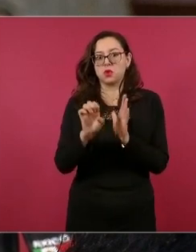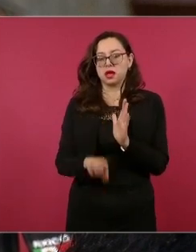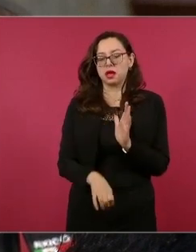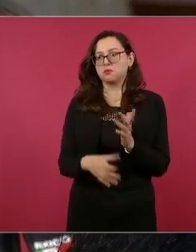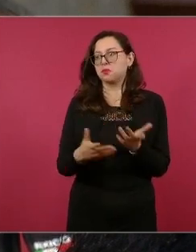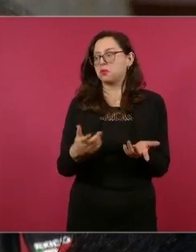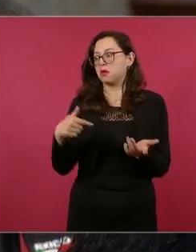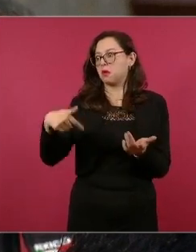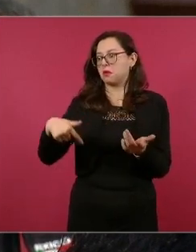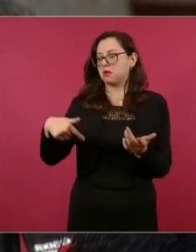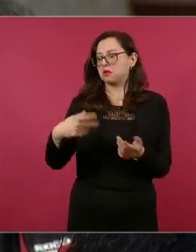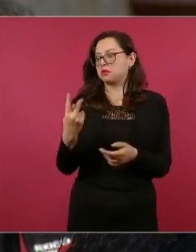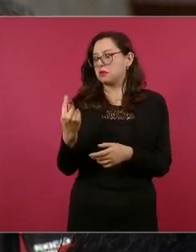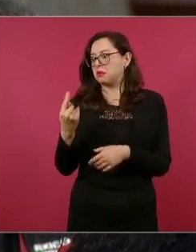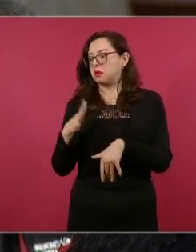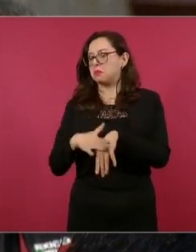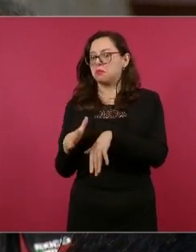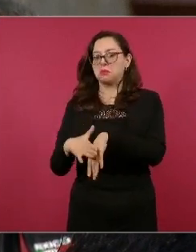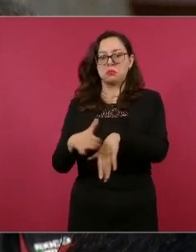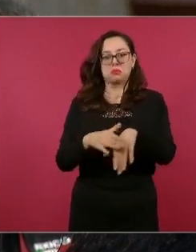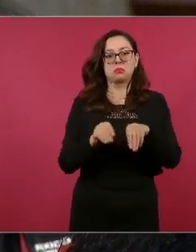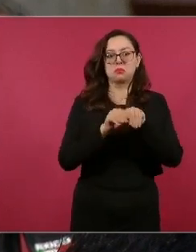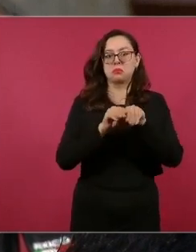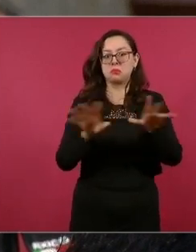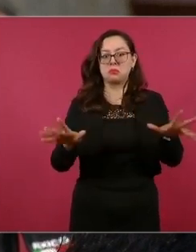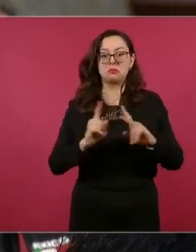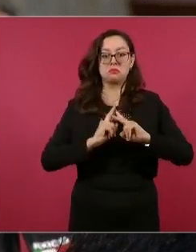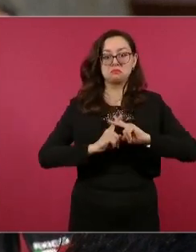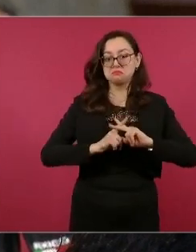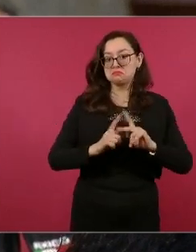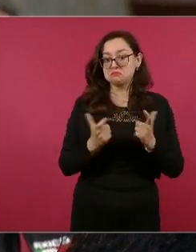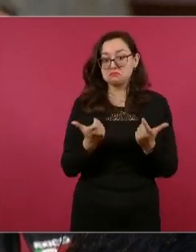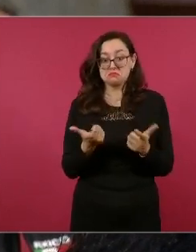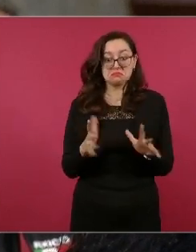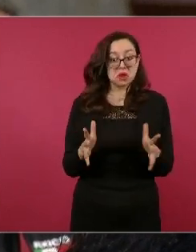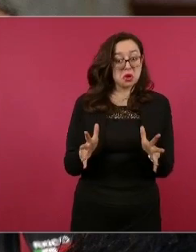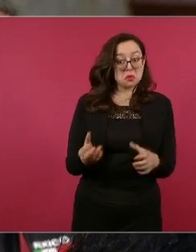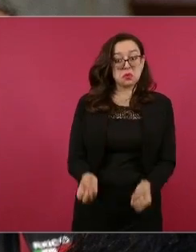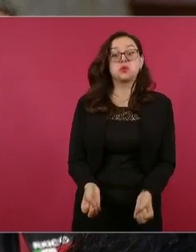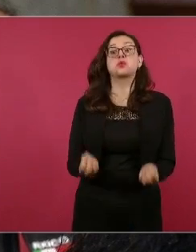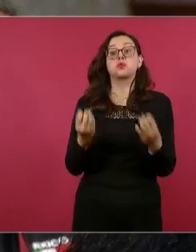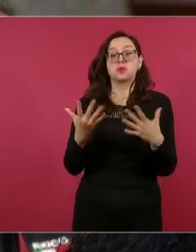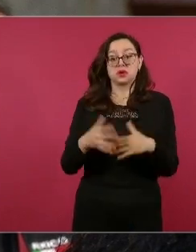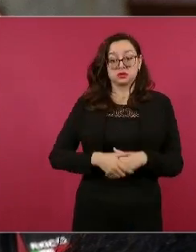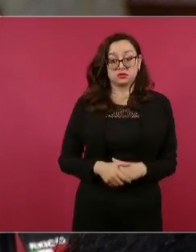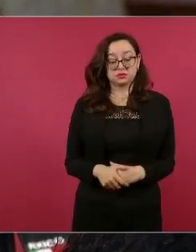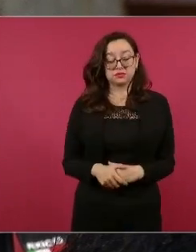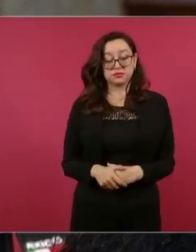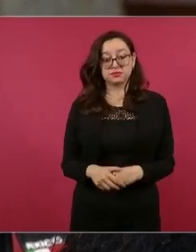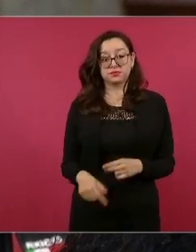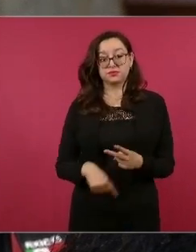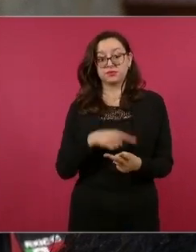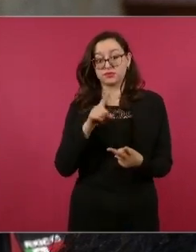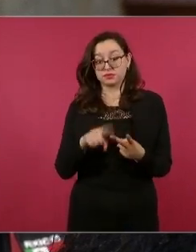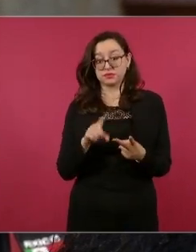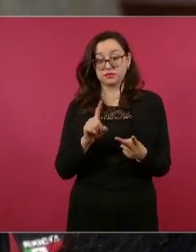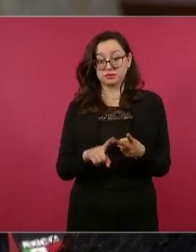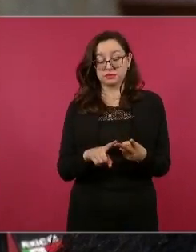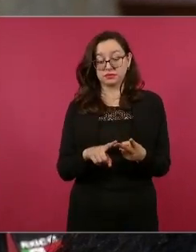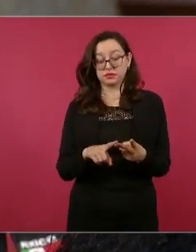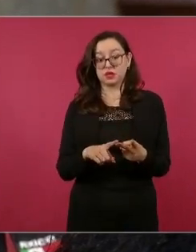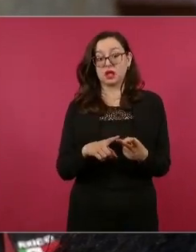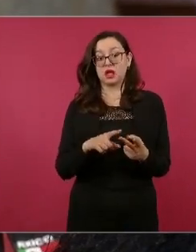convocatoria pública, que participen todos los sectores. ¿Se tendría un estimado de cuánto podría costar? Y bueno, aparte de la reforma judicial y electoral,